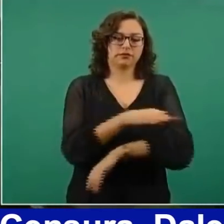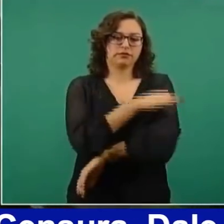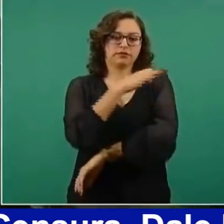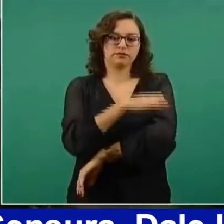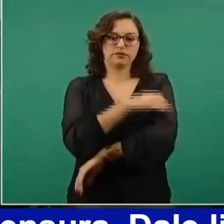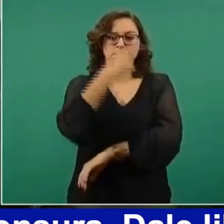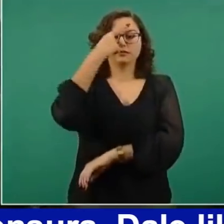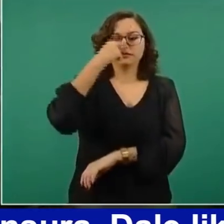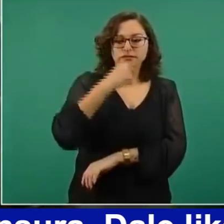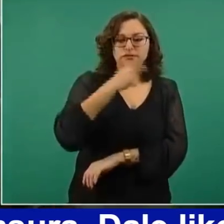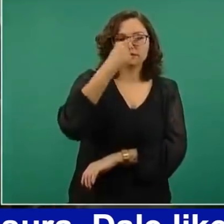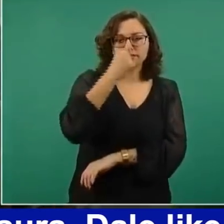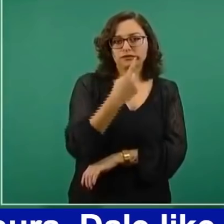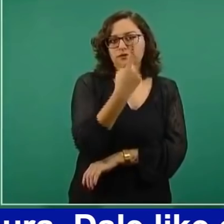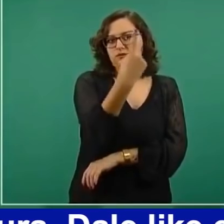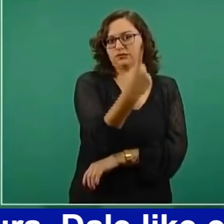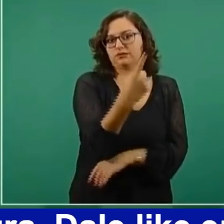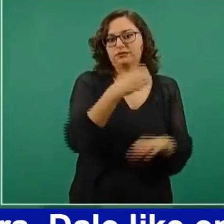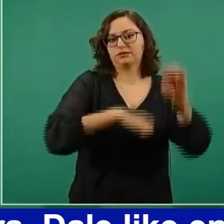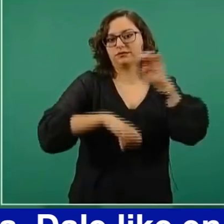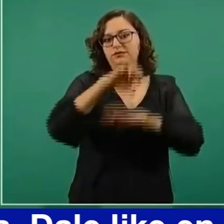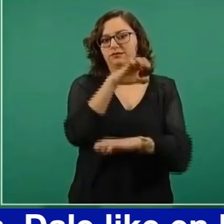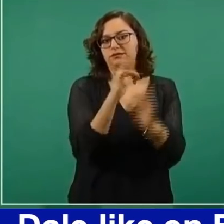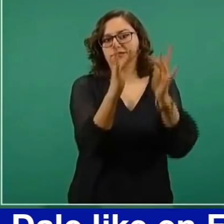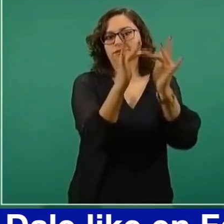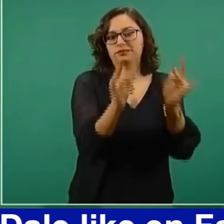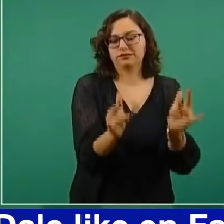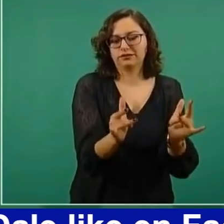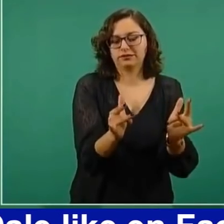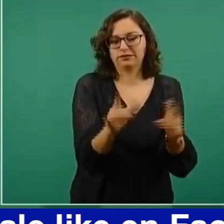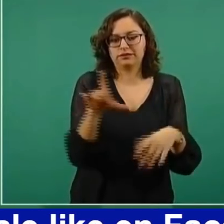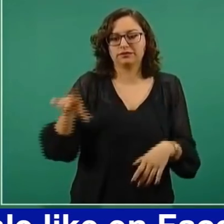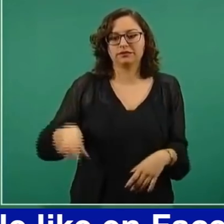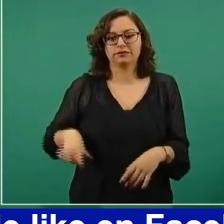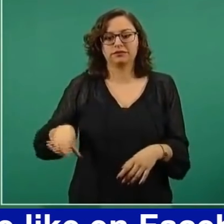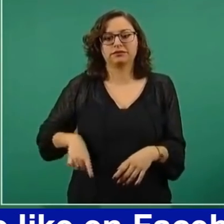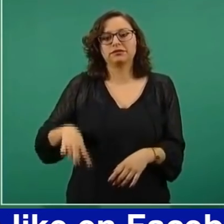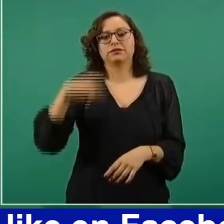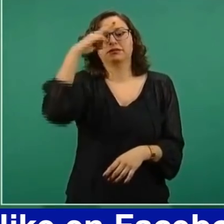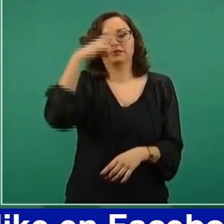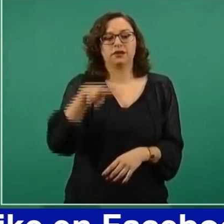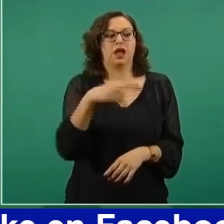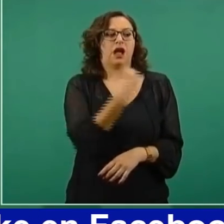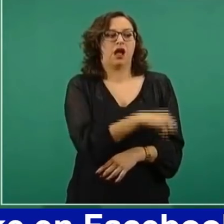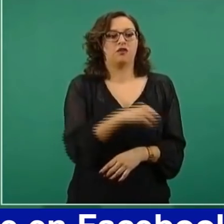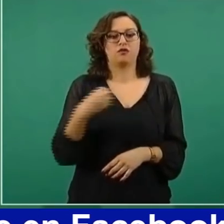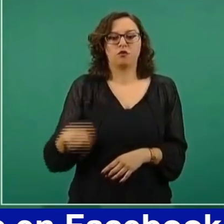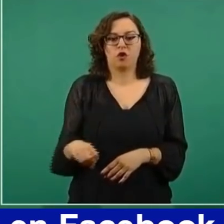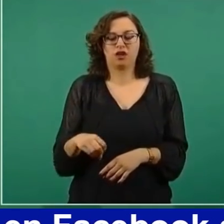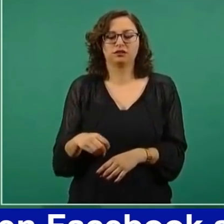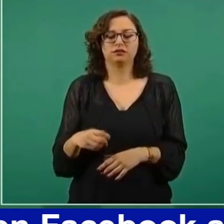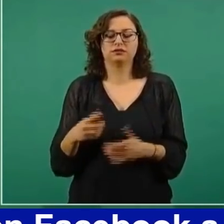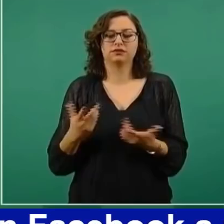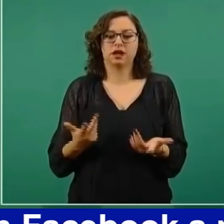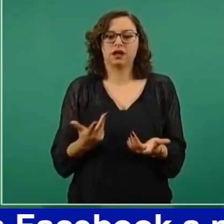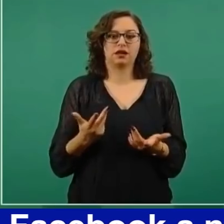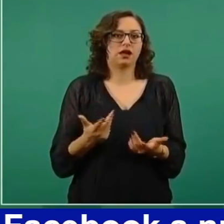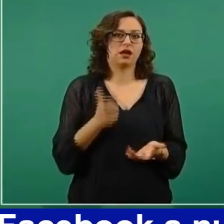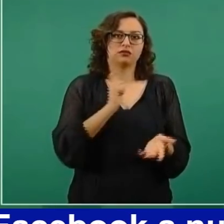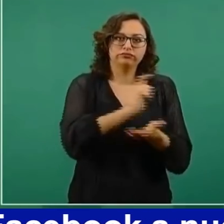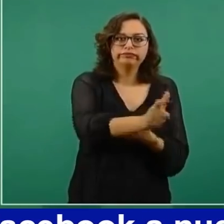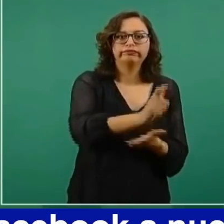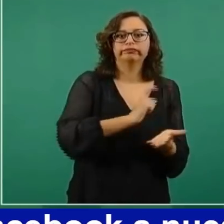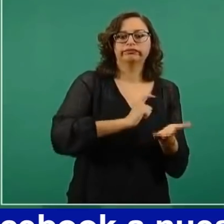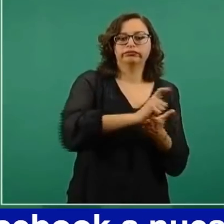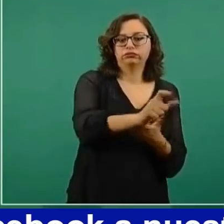contra influenza que produce esa empresa francesa, y que el gobierno mexicano estuviera forzado a tener a como proveedor único en